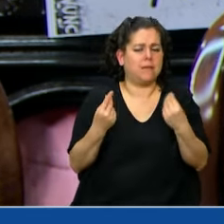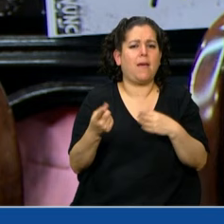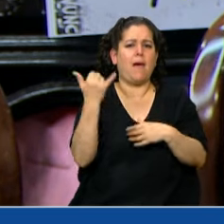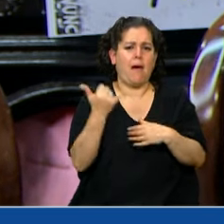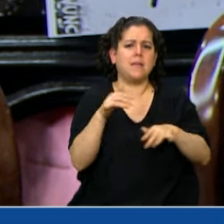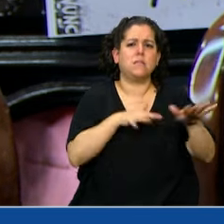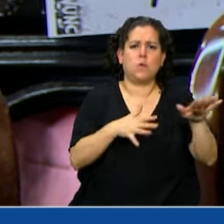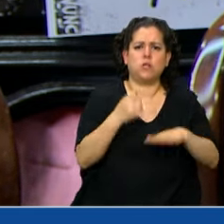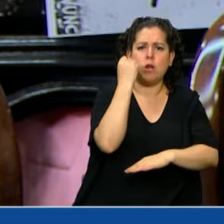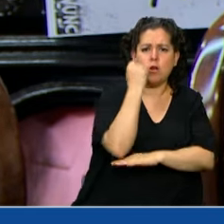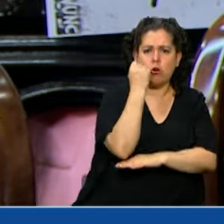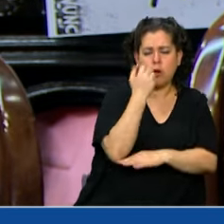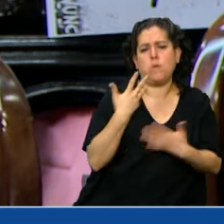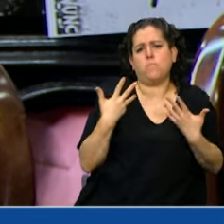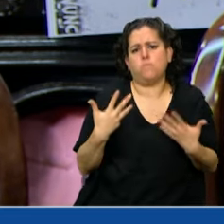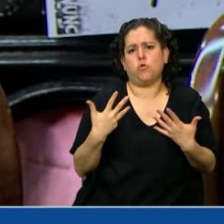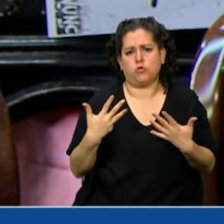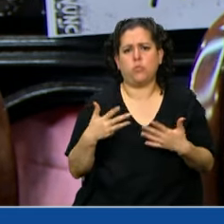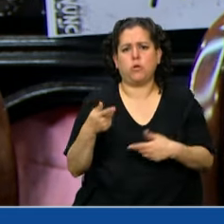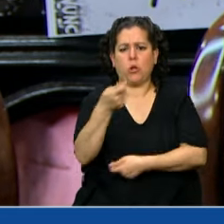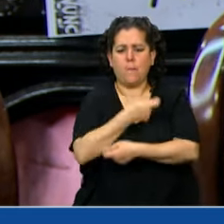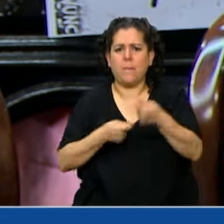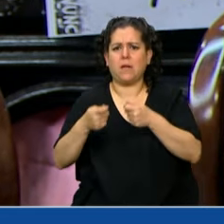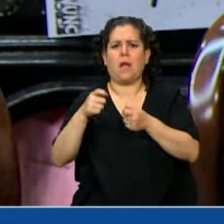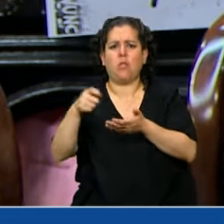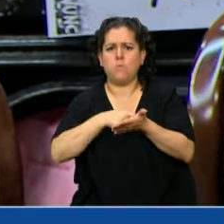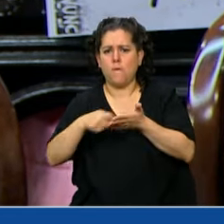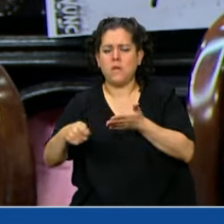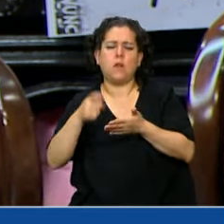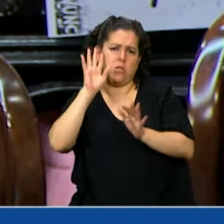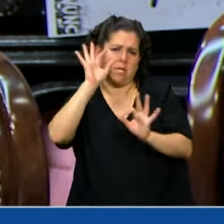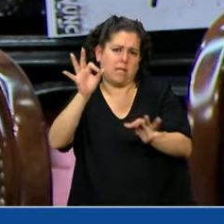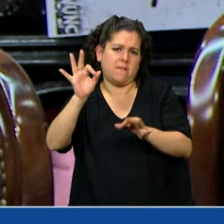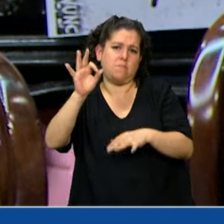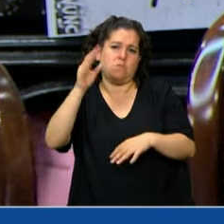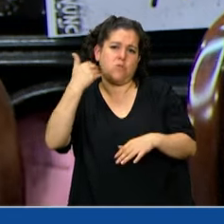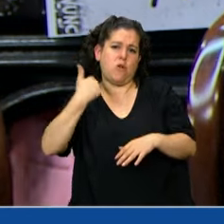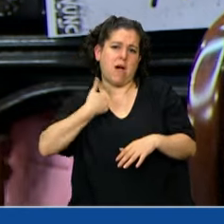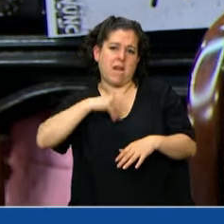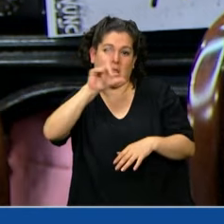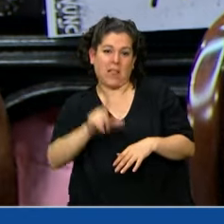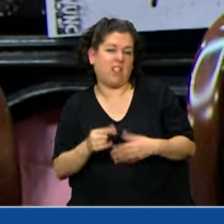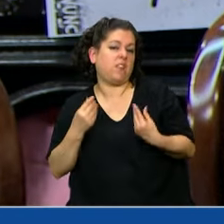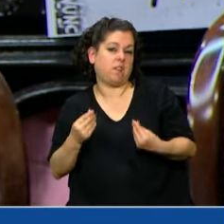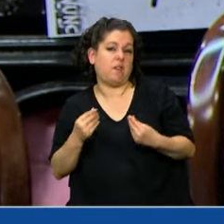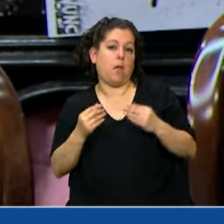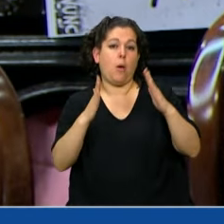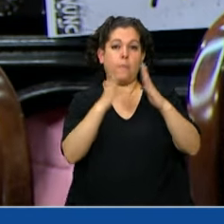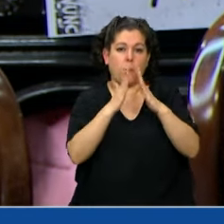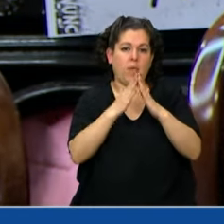económica y por supuesto la dinámica del mercado inmobiliario ya sabemos que en la Argentina las propiedades cumplen tres